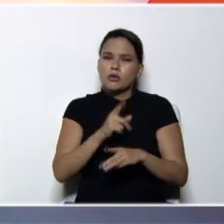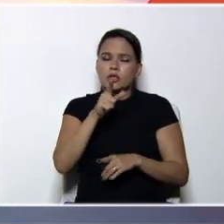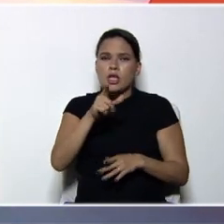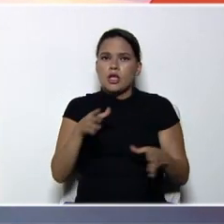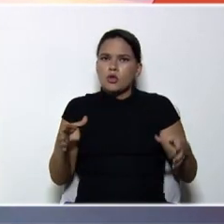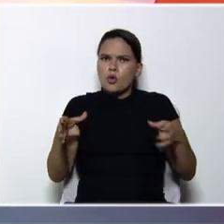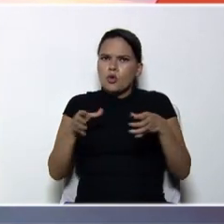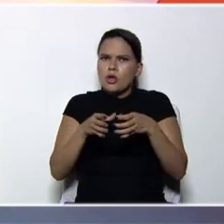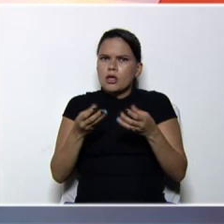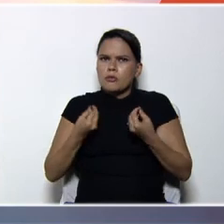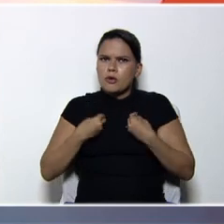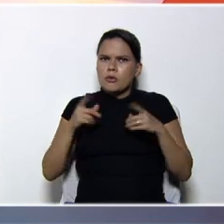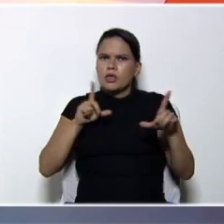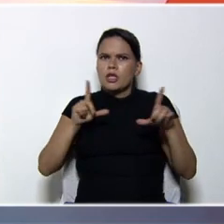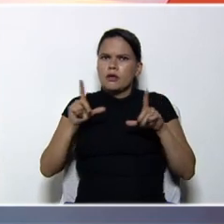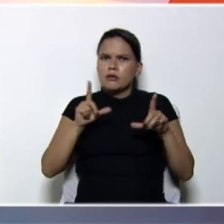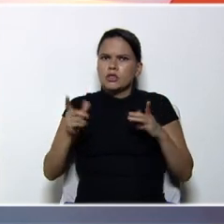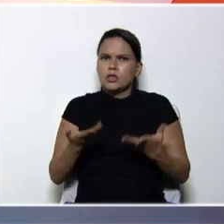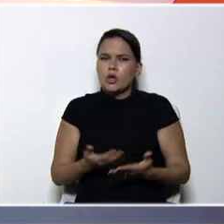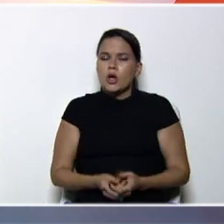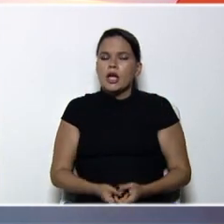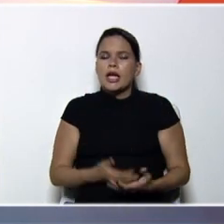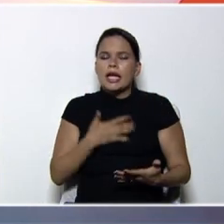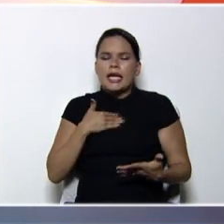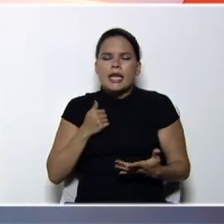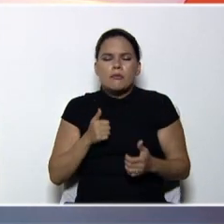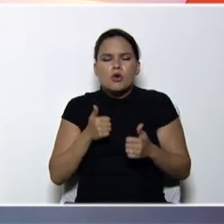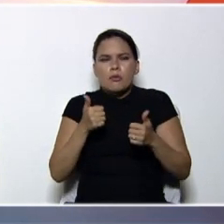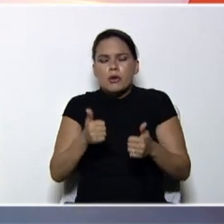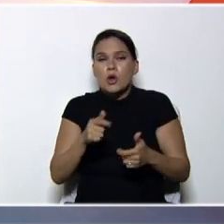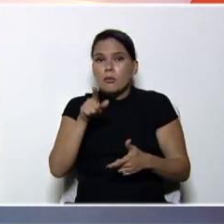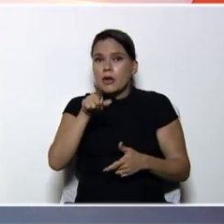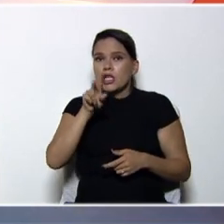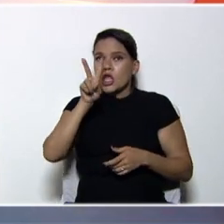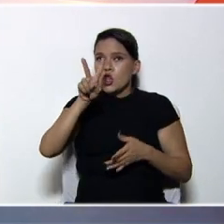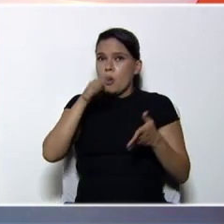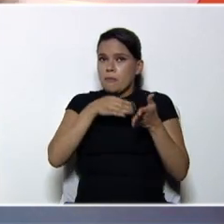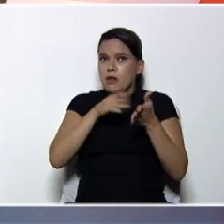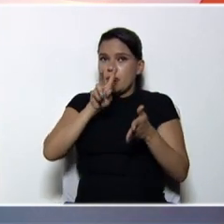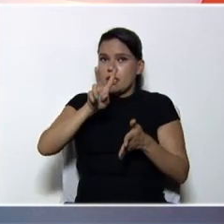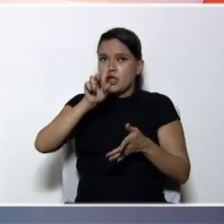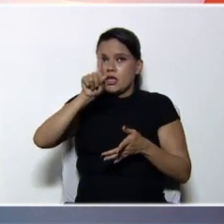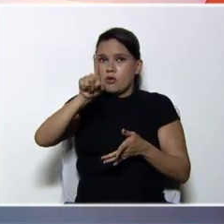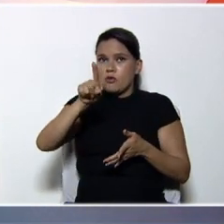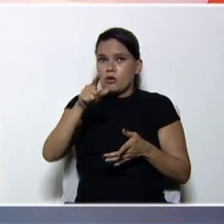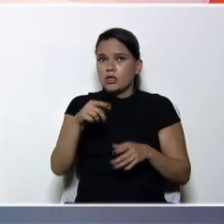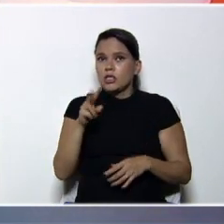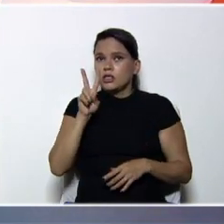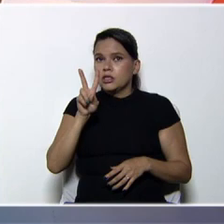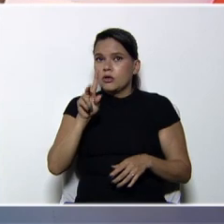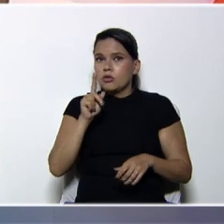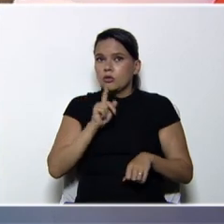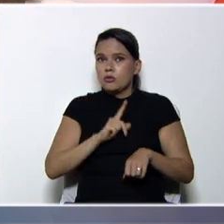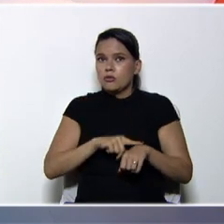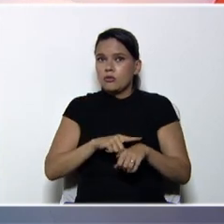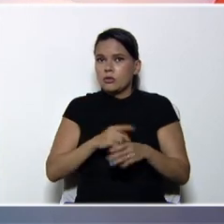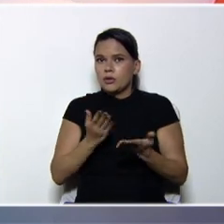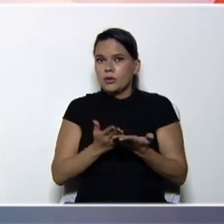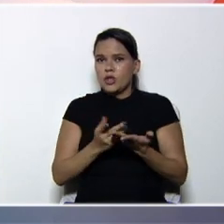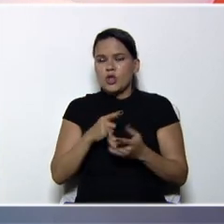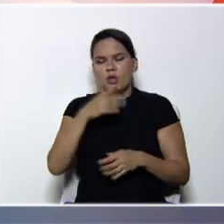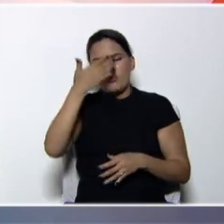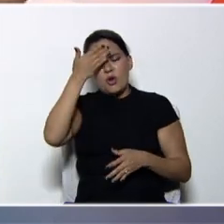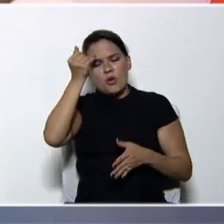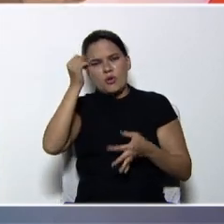equipo de Vive. Les deseamos lo mejor en este 2021, en este segundo momento pedagógico. No me olvido de mi amiga de aquí de